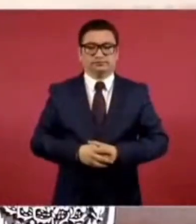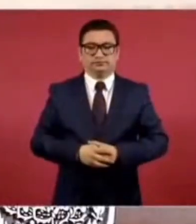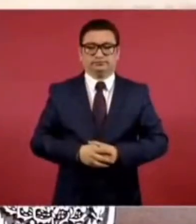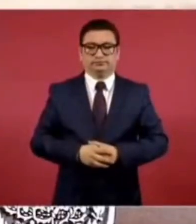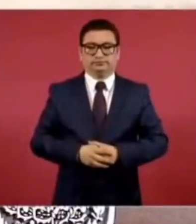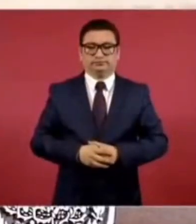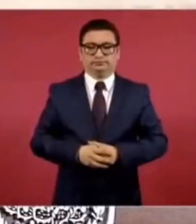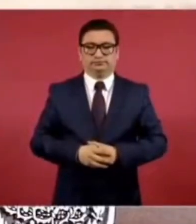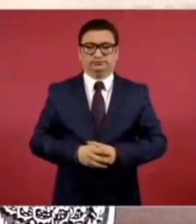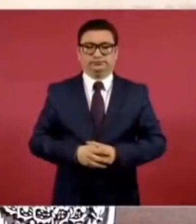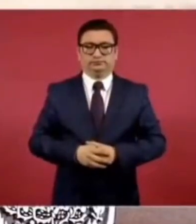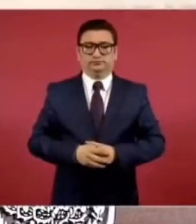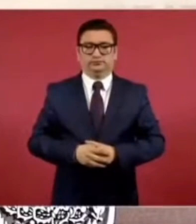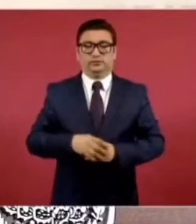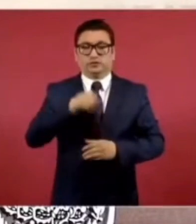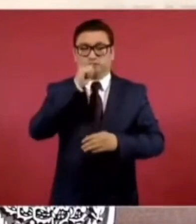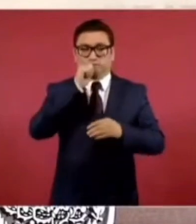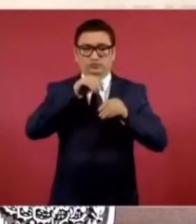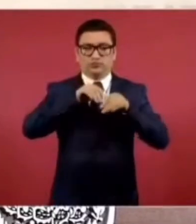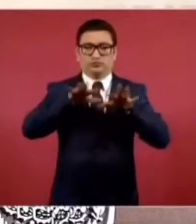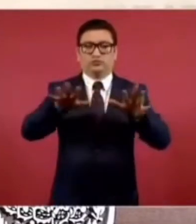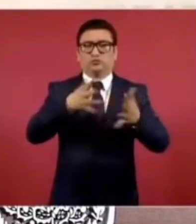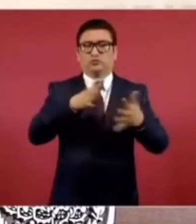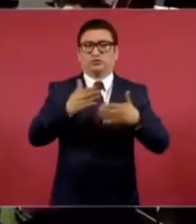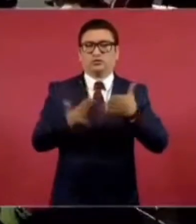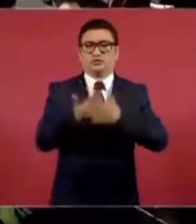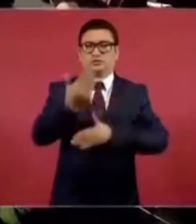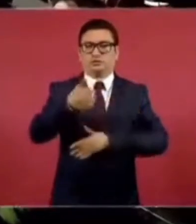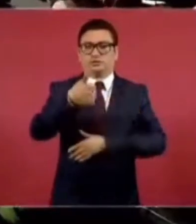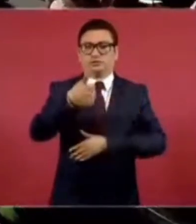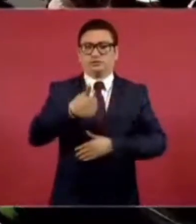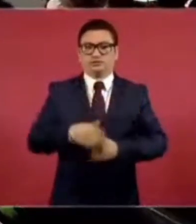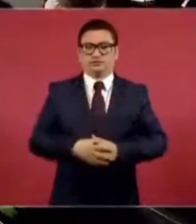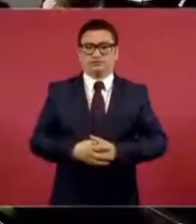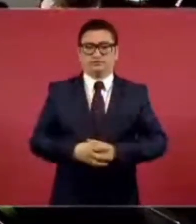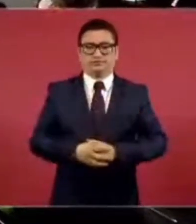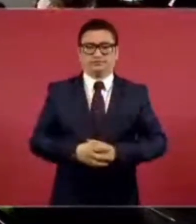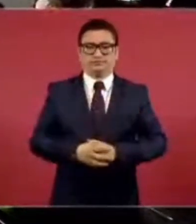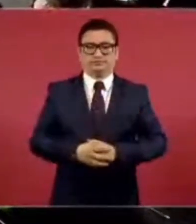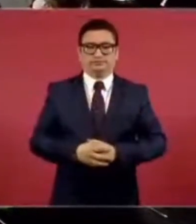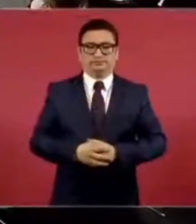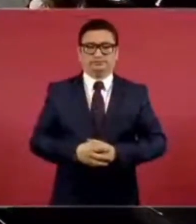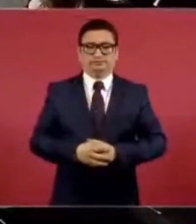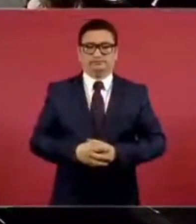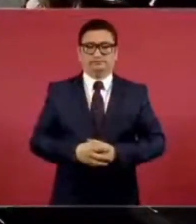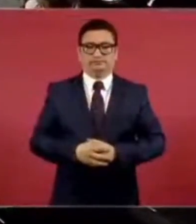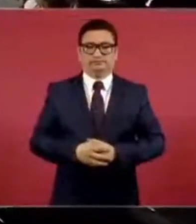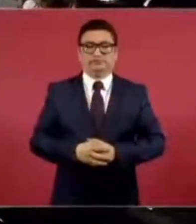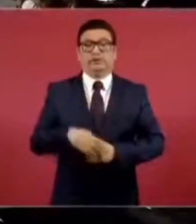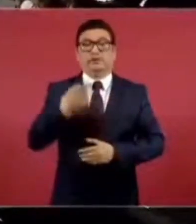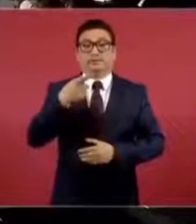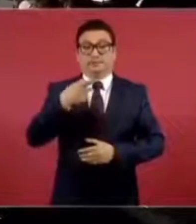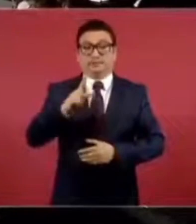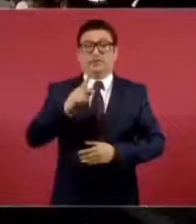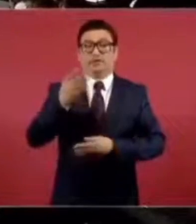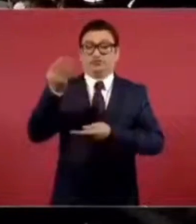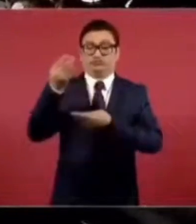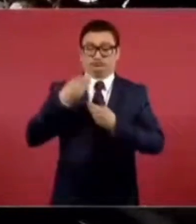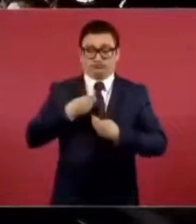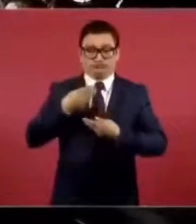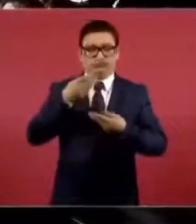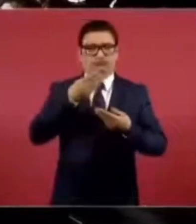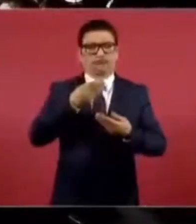salió la publican como a las 6 de la mañana y este pero me llegan